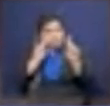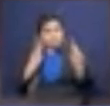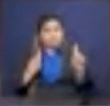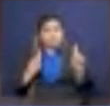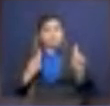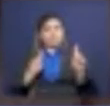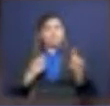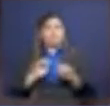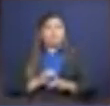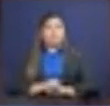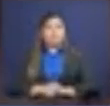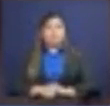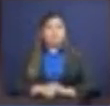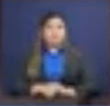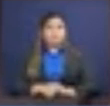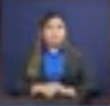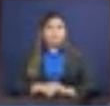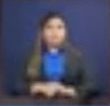físico.